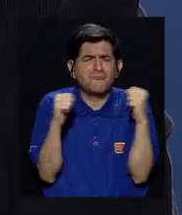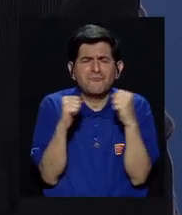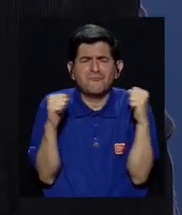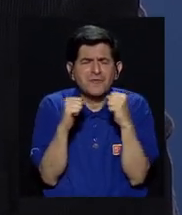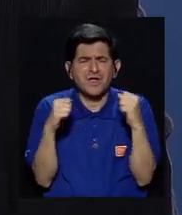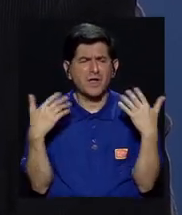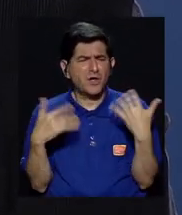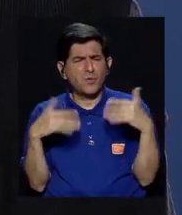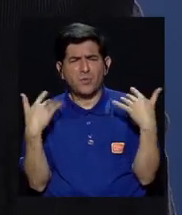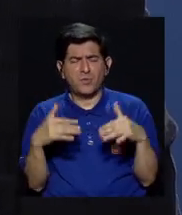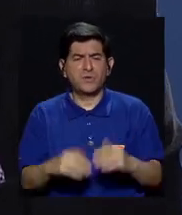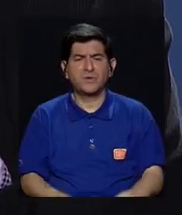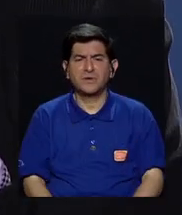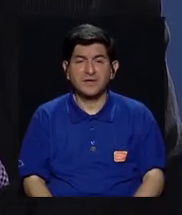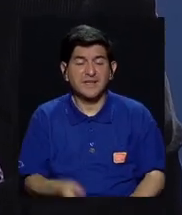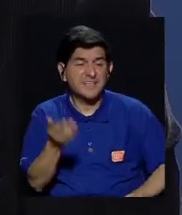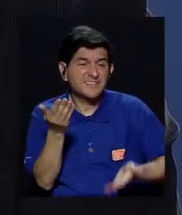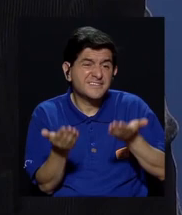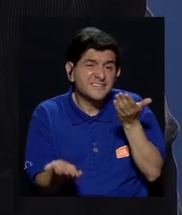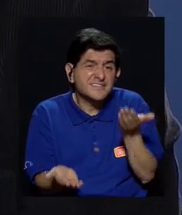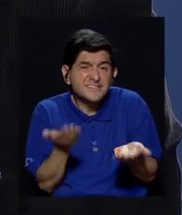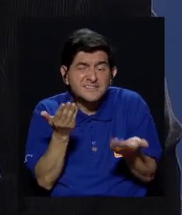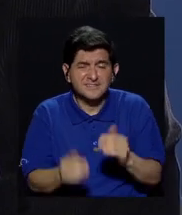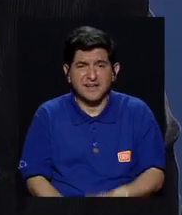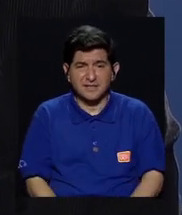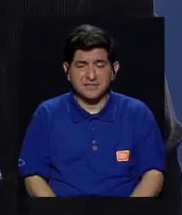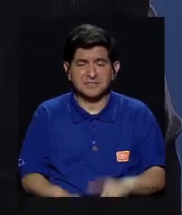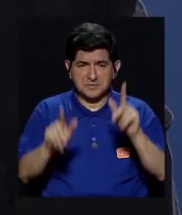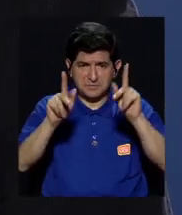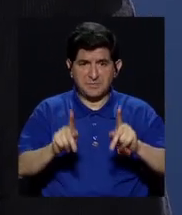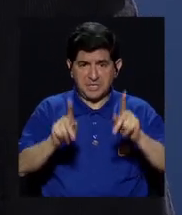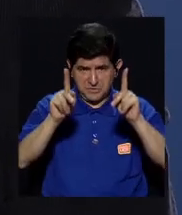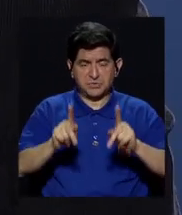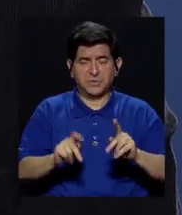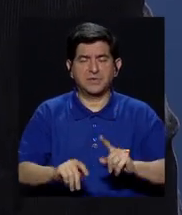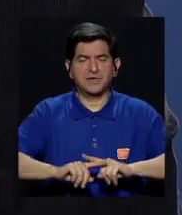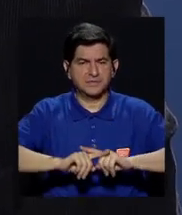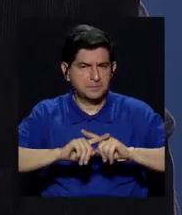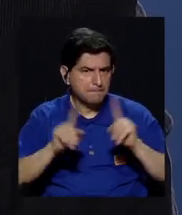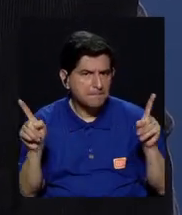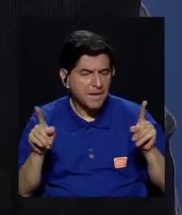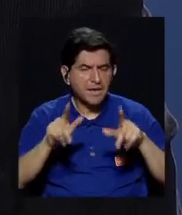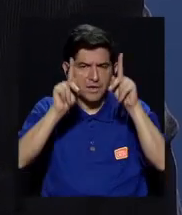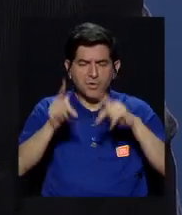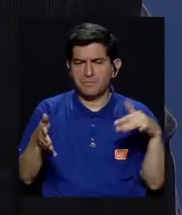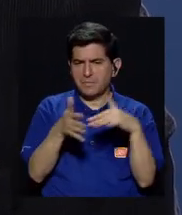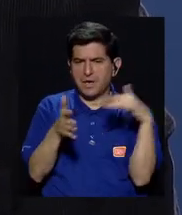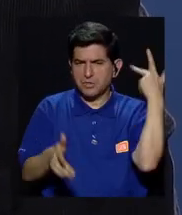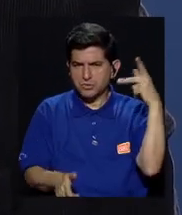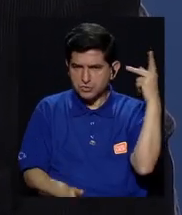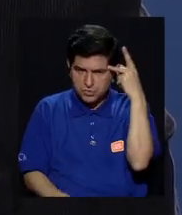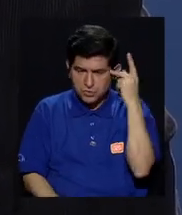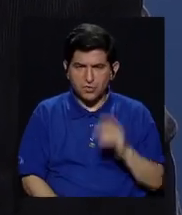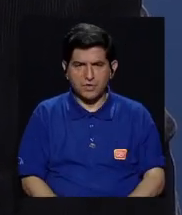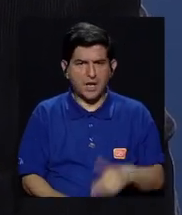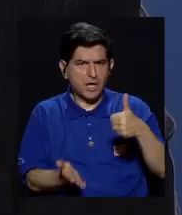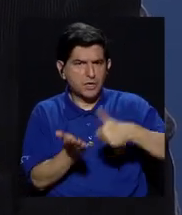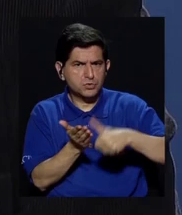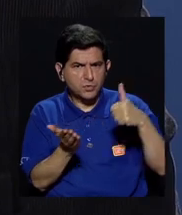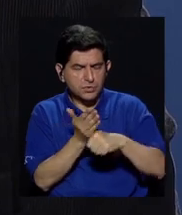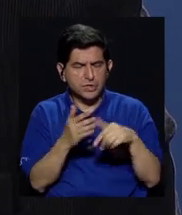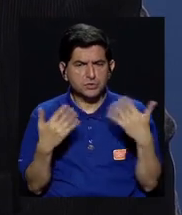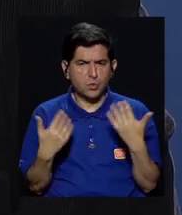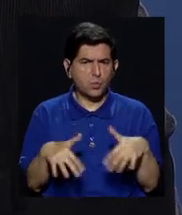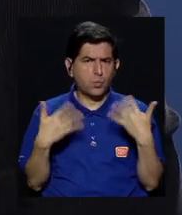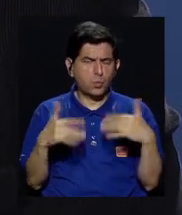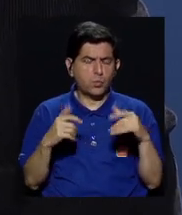prácticas que veían yo les decía que tal vez lo sea para el ciudadano pero para los que estudiamos la política es una de las elecciones más